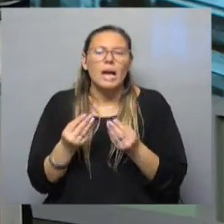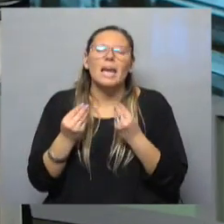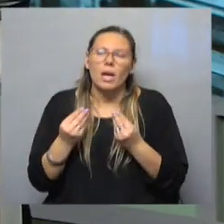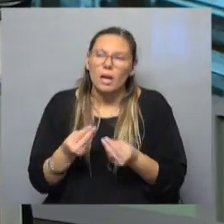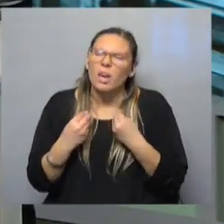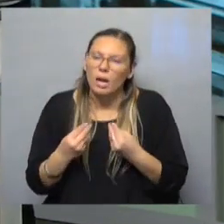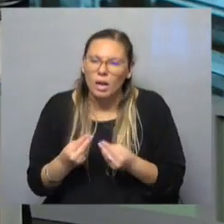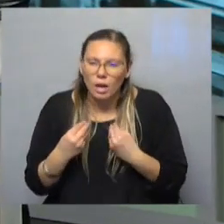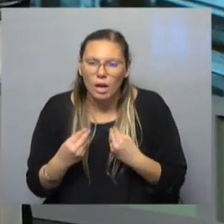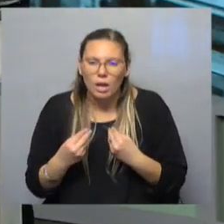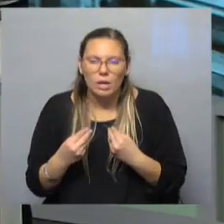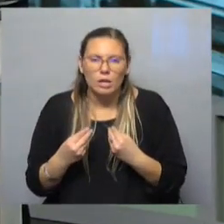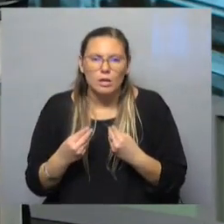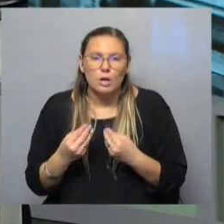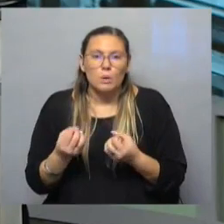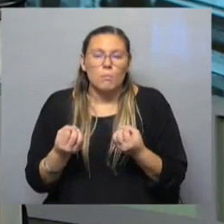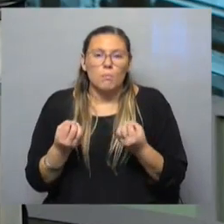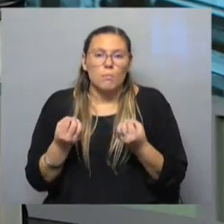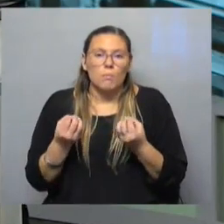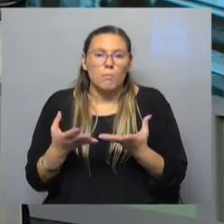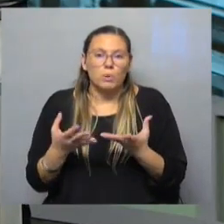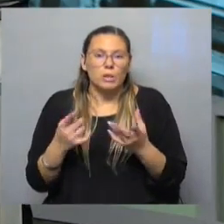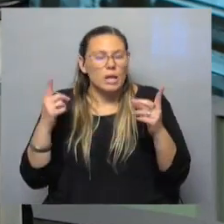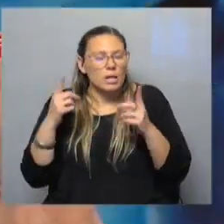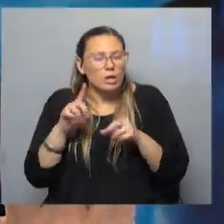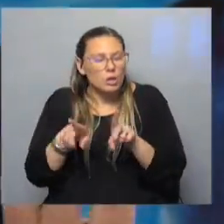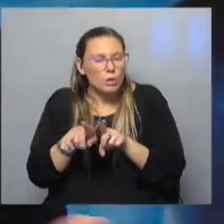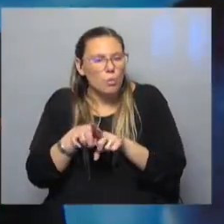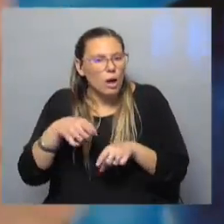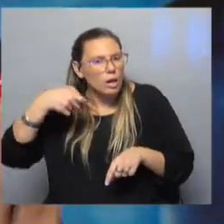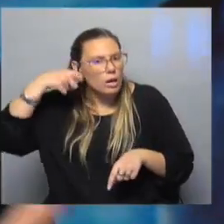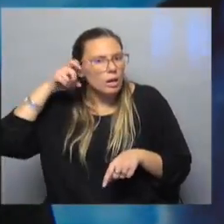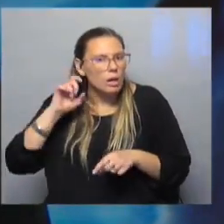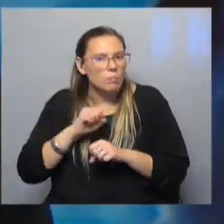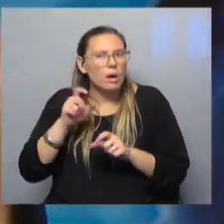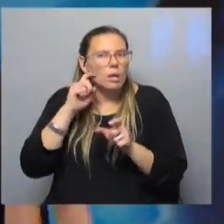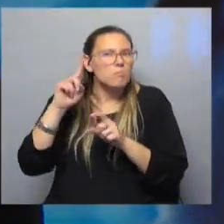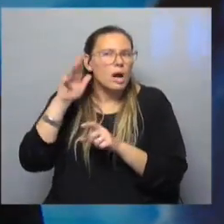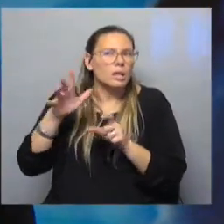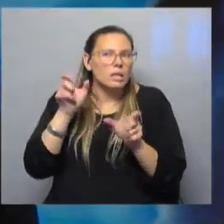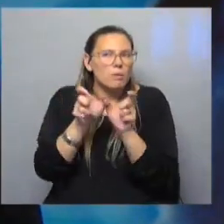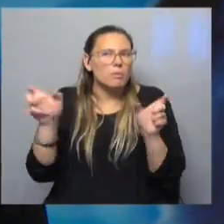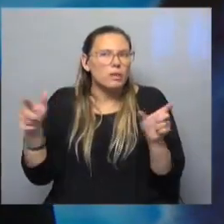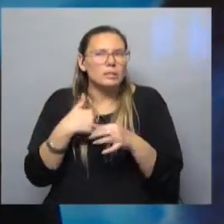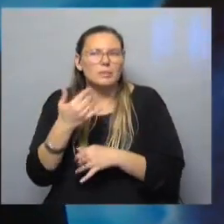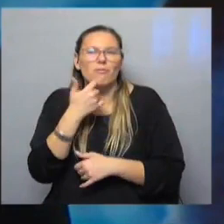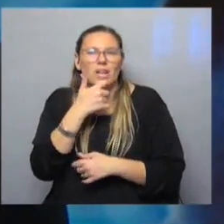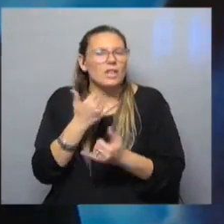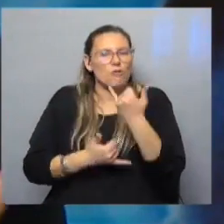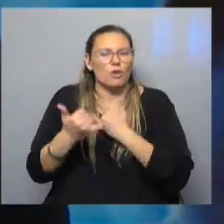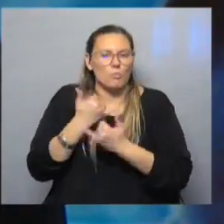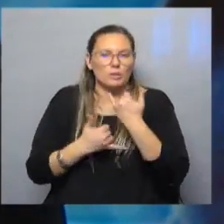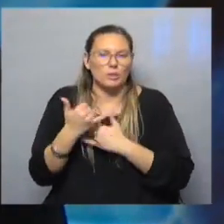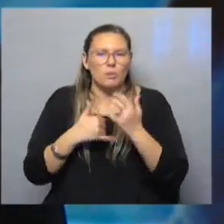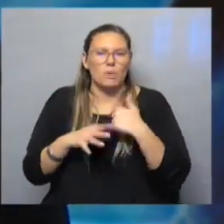vez porque, claro. Porque me costaba igualmente con la suplencia mental, digamos, rellenar todo el mensaje, sobre